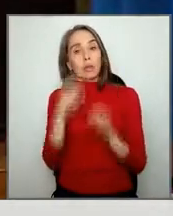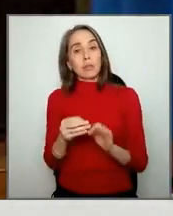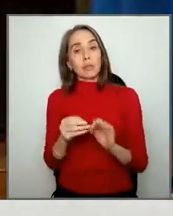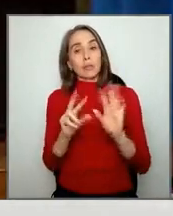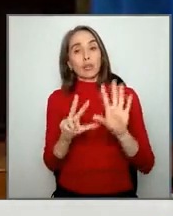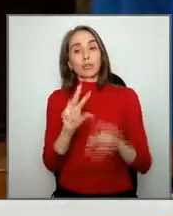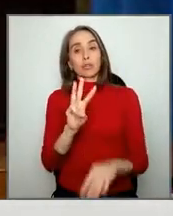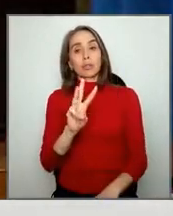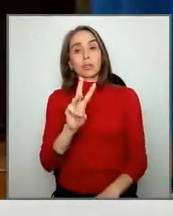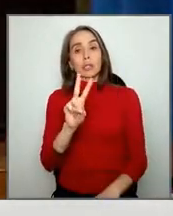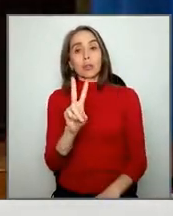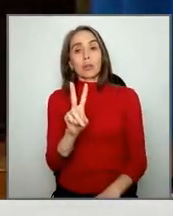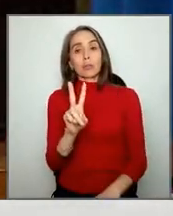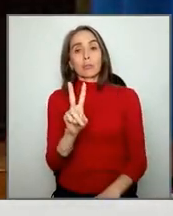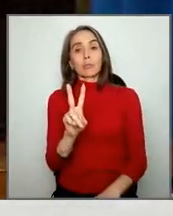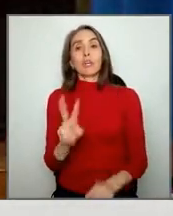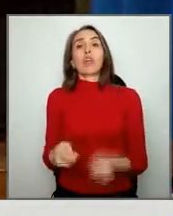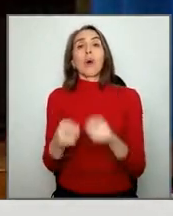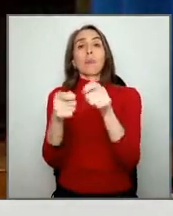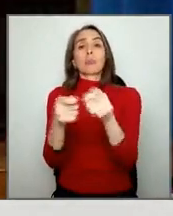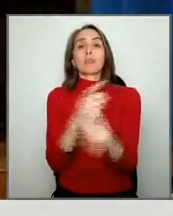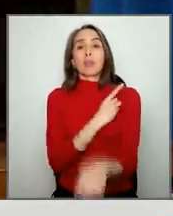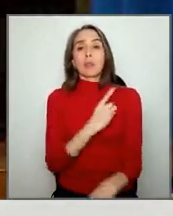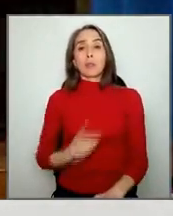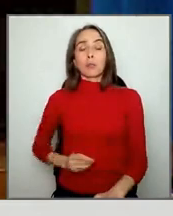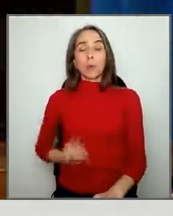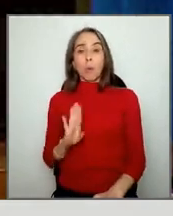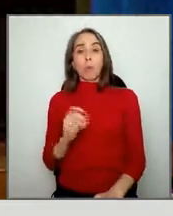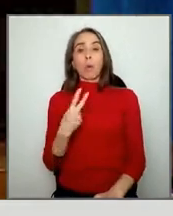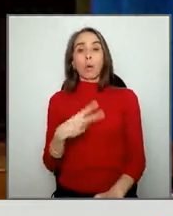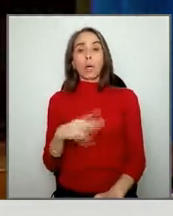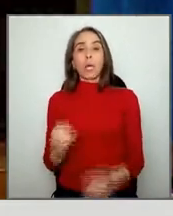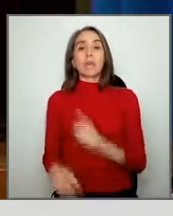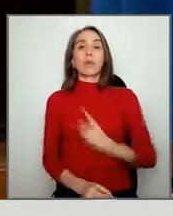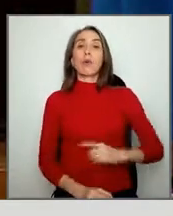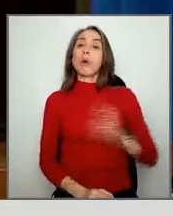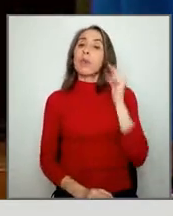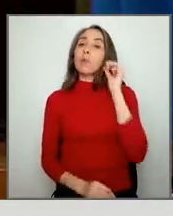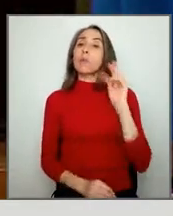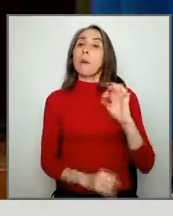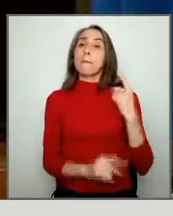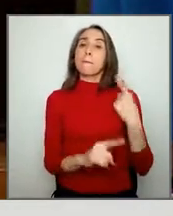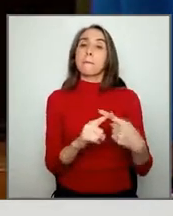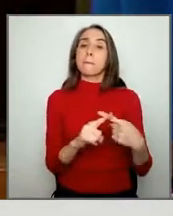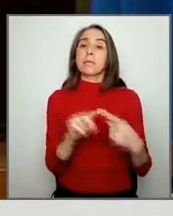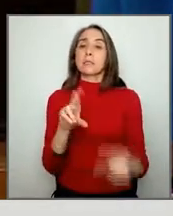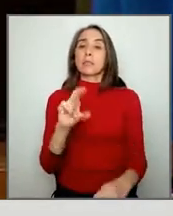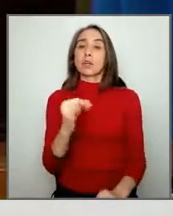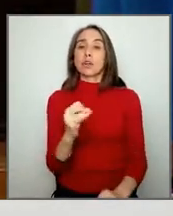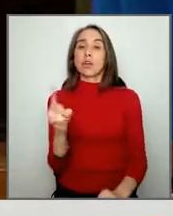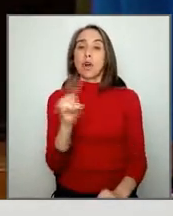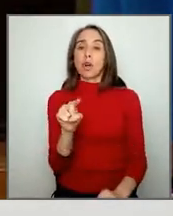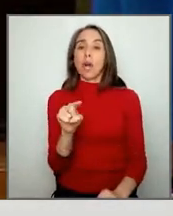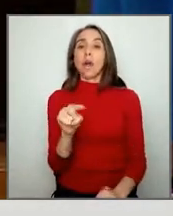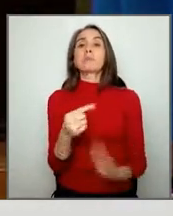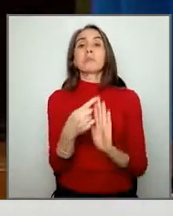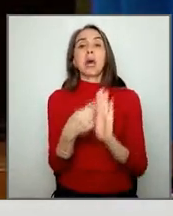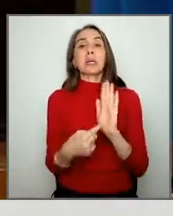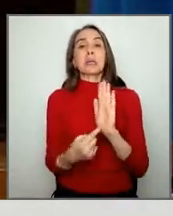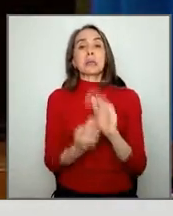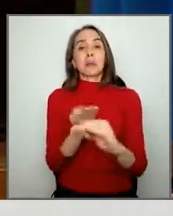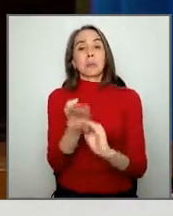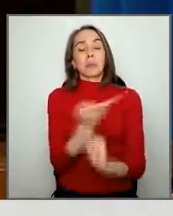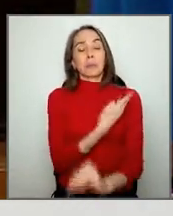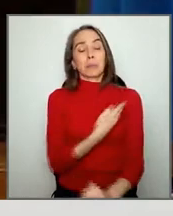del diputado señor Félix bugueño y las diputadas Claudia mix y Camila rojas en virtud el cual solicita su excelencia al presidente